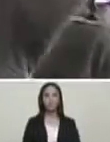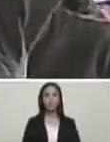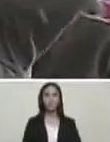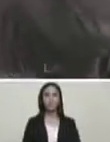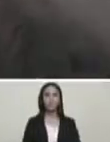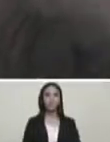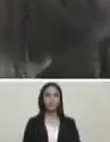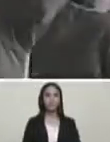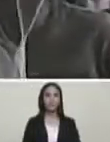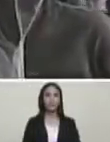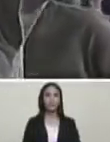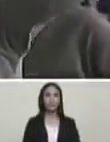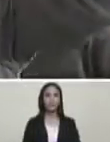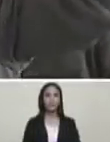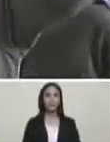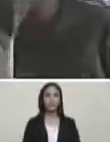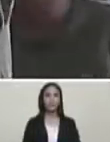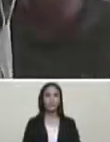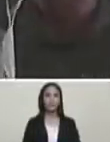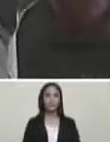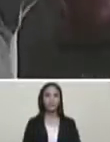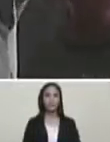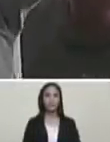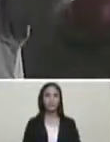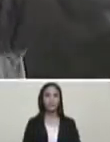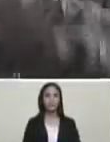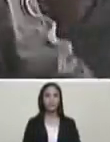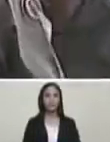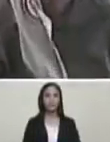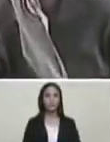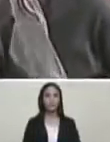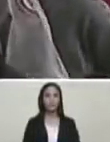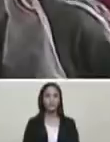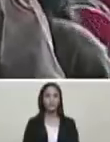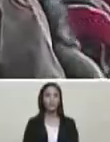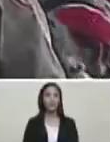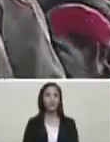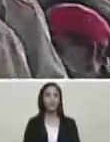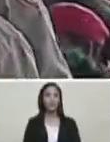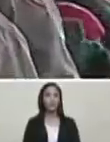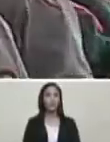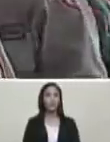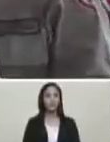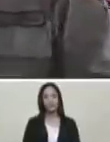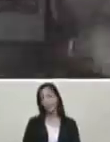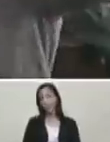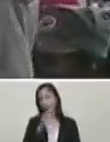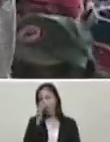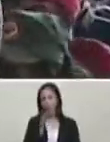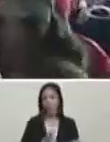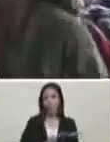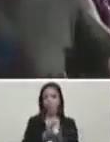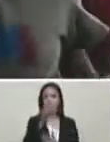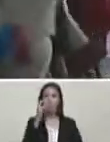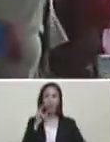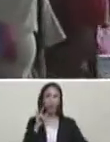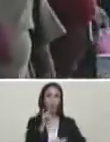¡Venezuela! ¡Triunfando, Venezuela! ¡Triunfando, Venezuela! ¡Leales siempre!